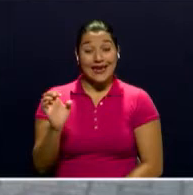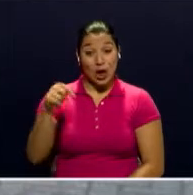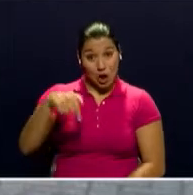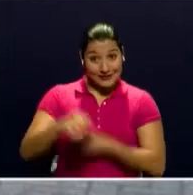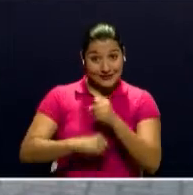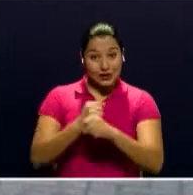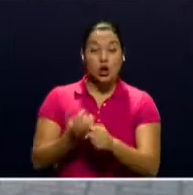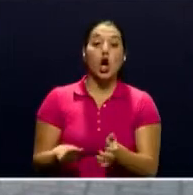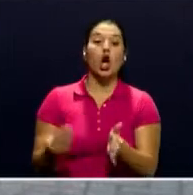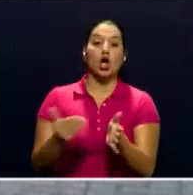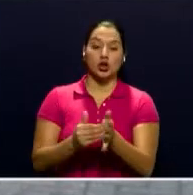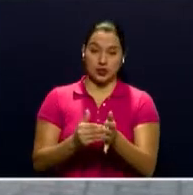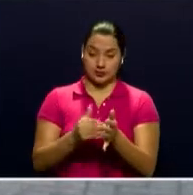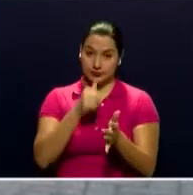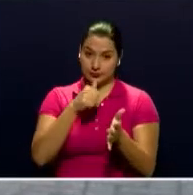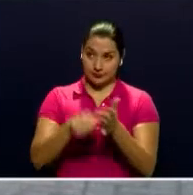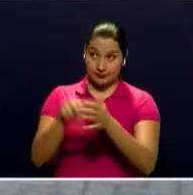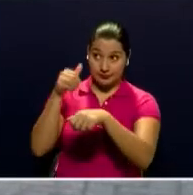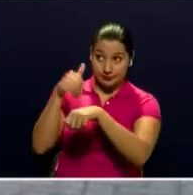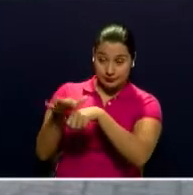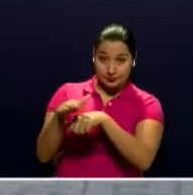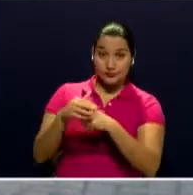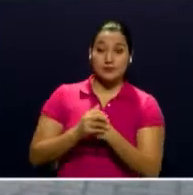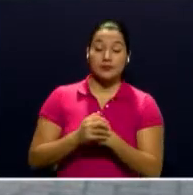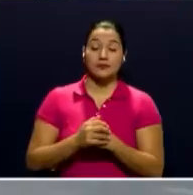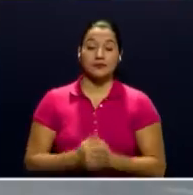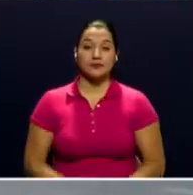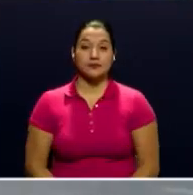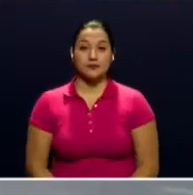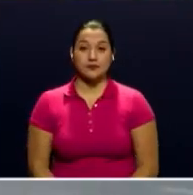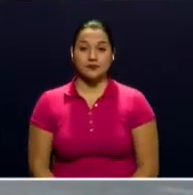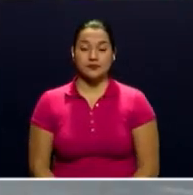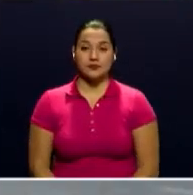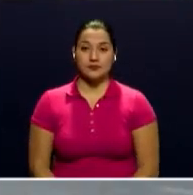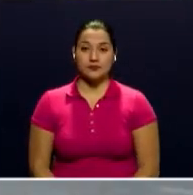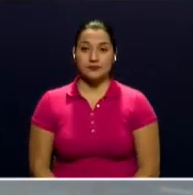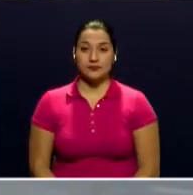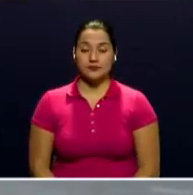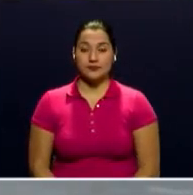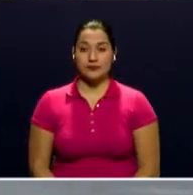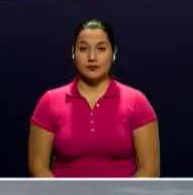lo reiteraron durante una conferencia de prensa.